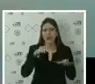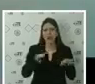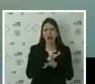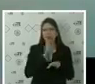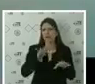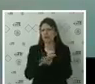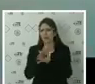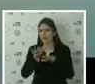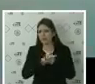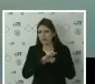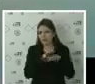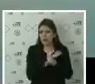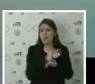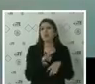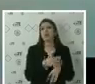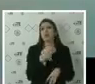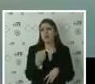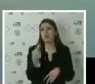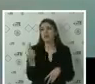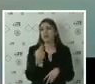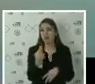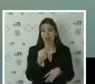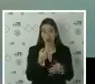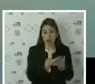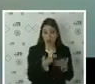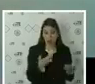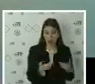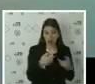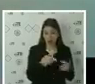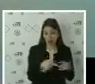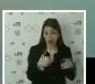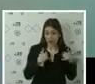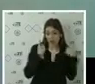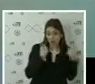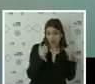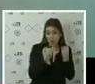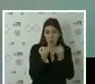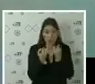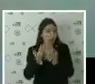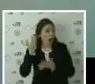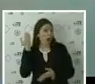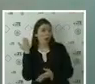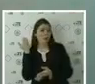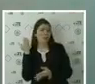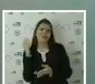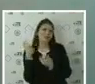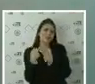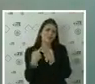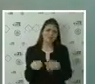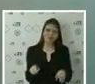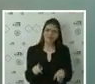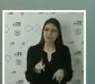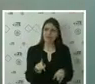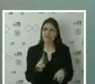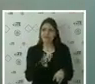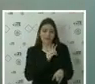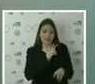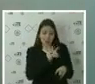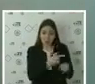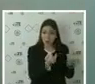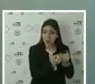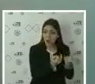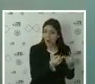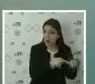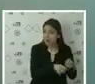son totalmente diferentes a las pasadas. Mi generación es totalmente diferente a la generación de mi hermana, ¿no? Entonces,